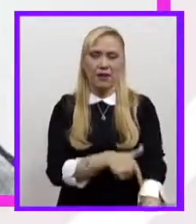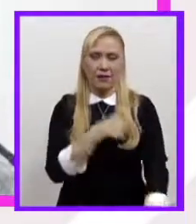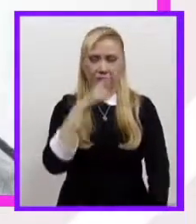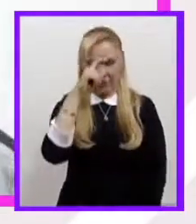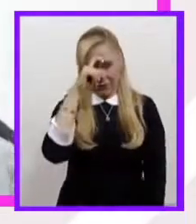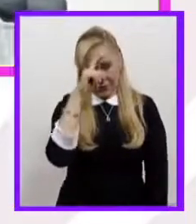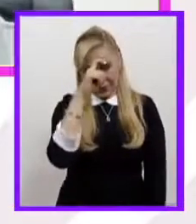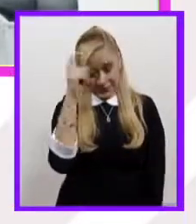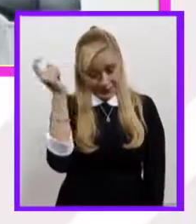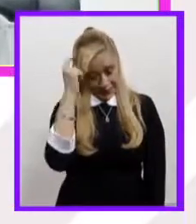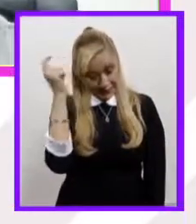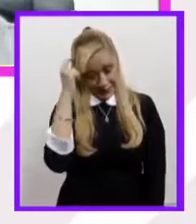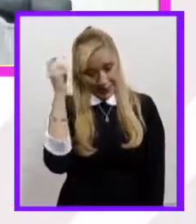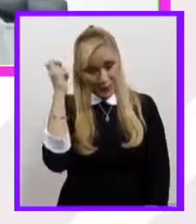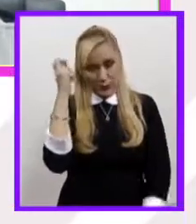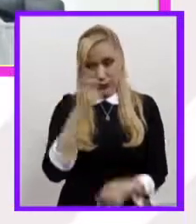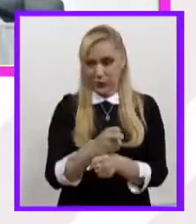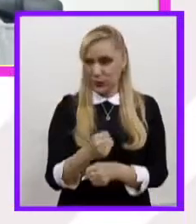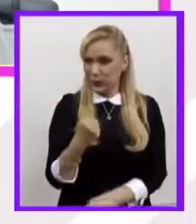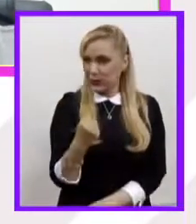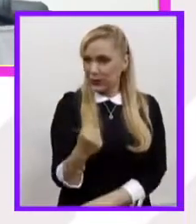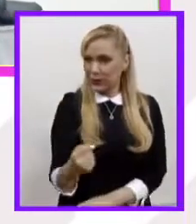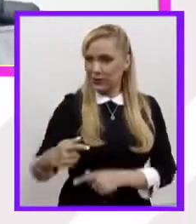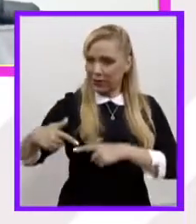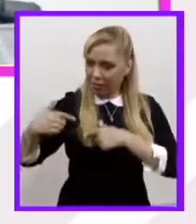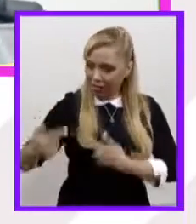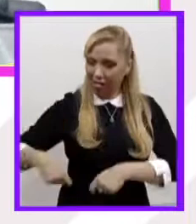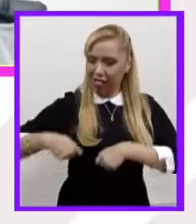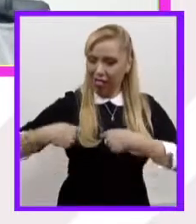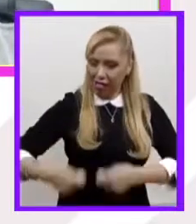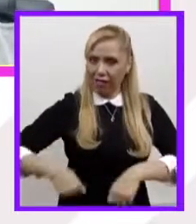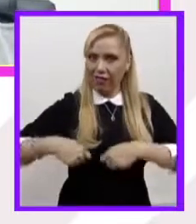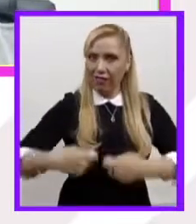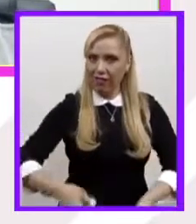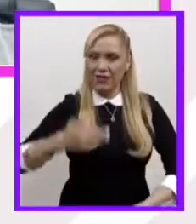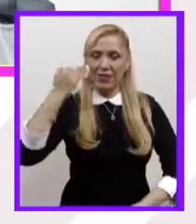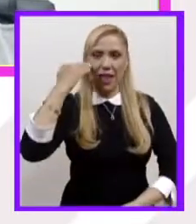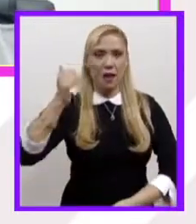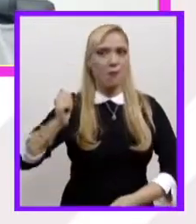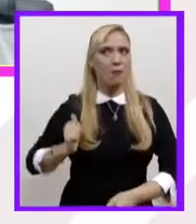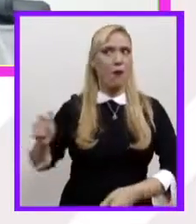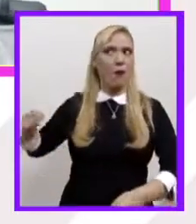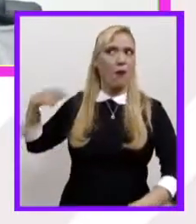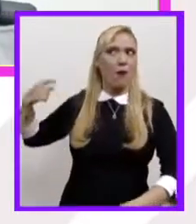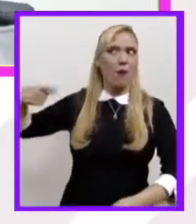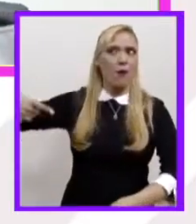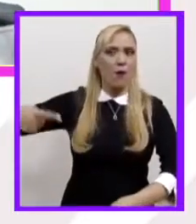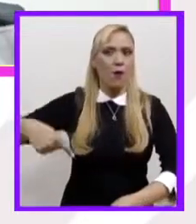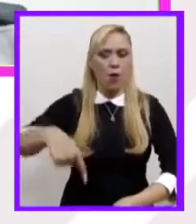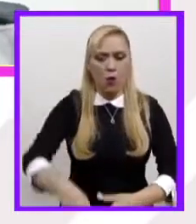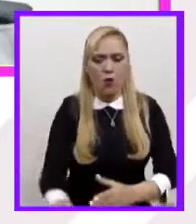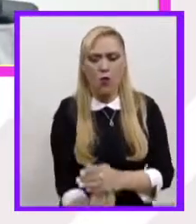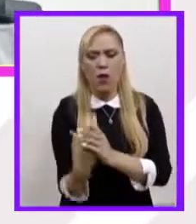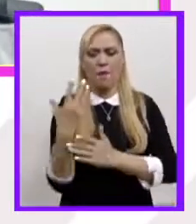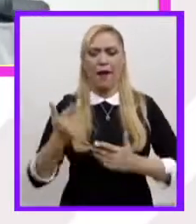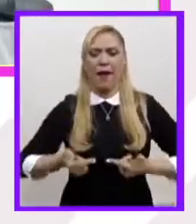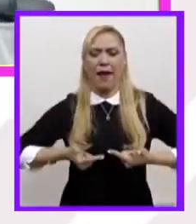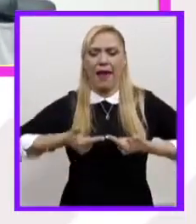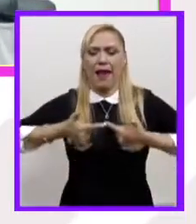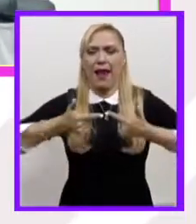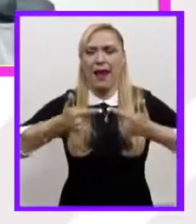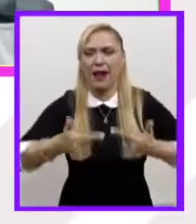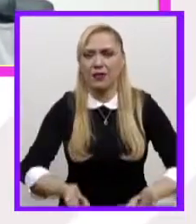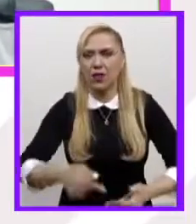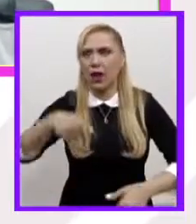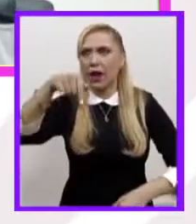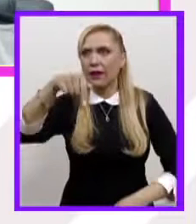más complicadas, las más costosas, las que llevan varias generaciones. Pero creo que podemos construir una nueva generación en esta ciudad